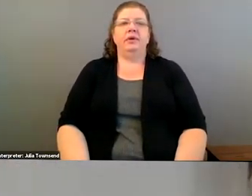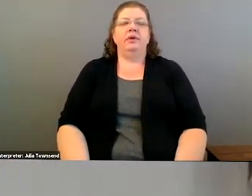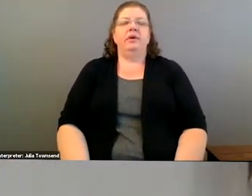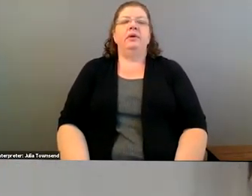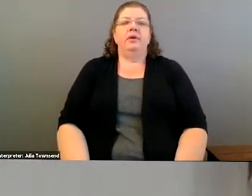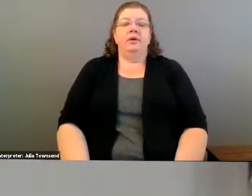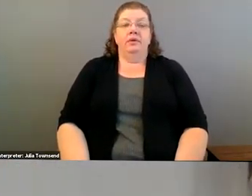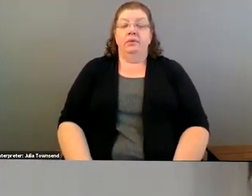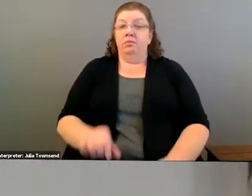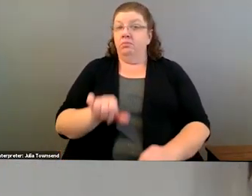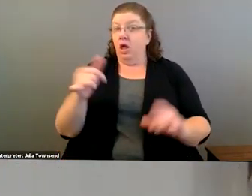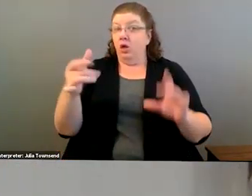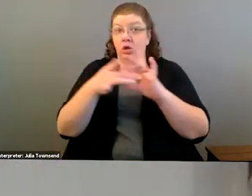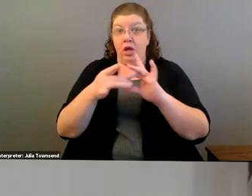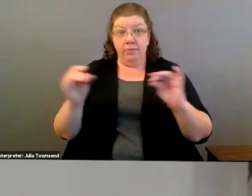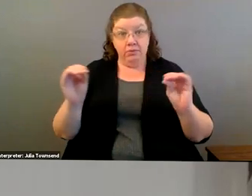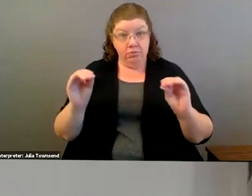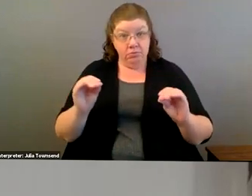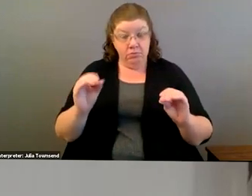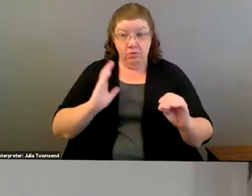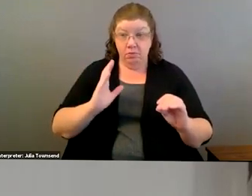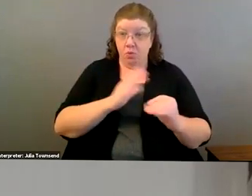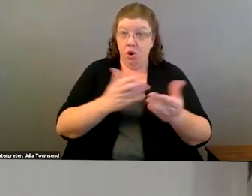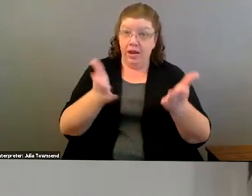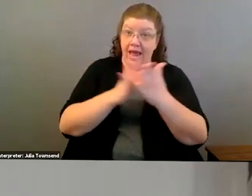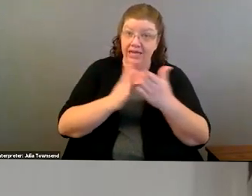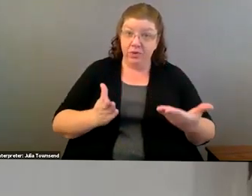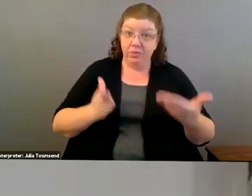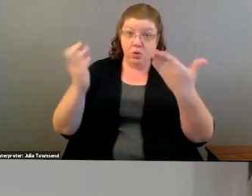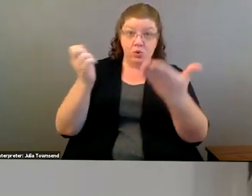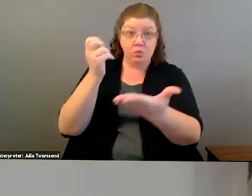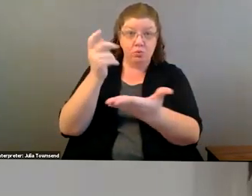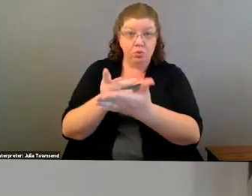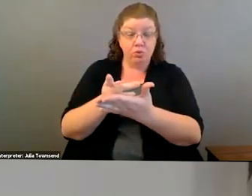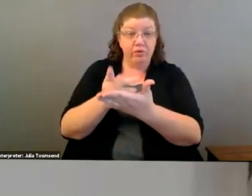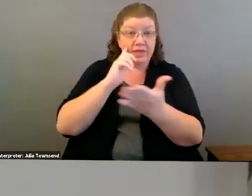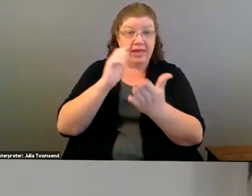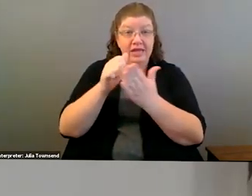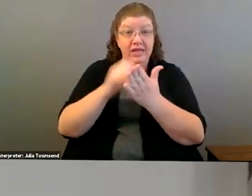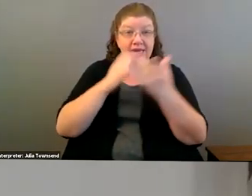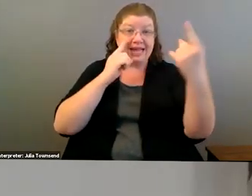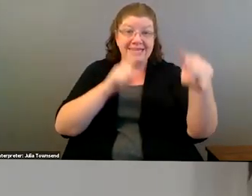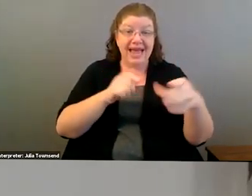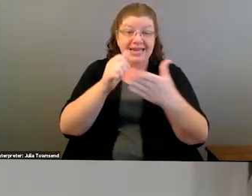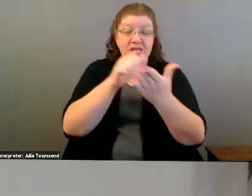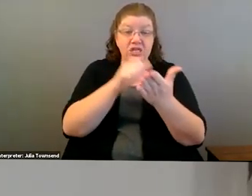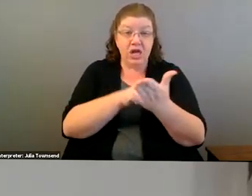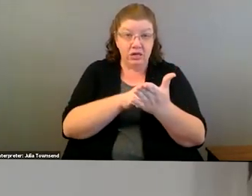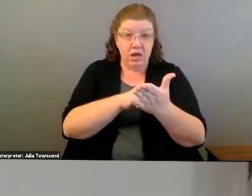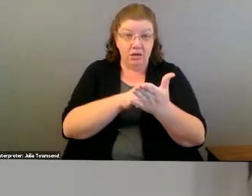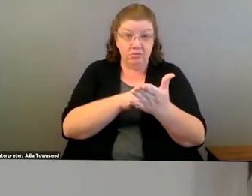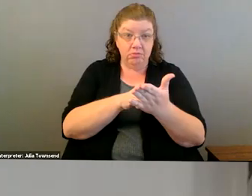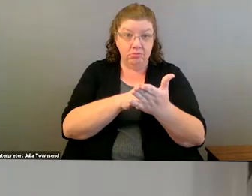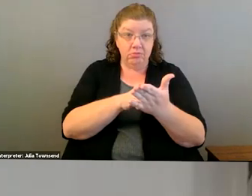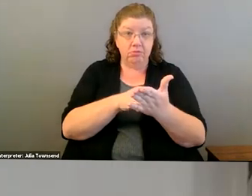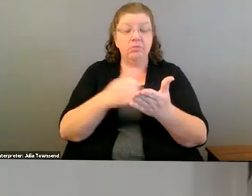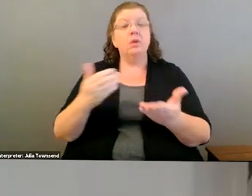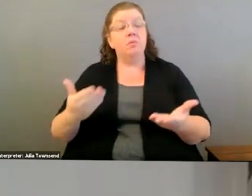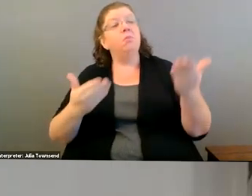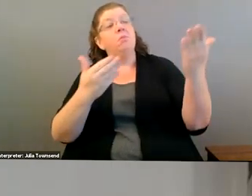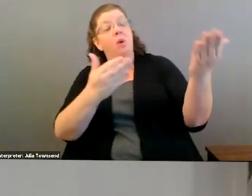a ver si algún otro comentario miembros del consejo quiero pedir una moción para aprobar el orden del día de consentimiento que